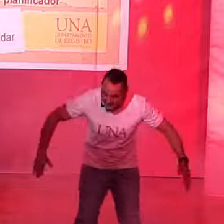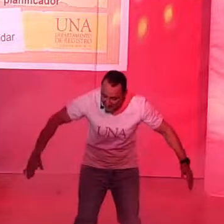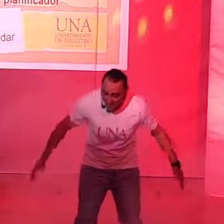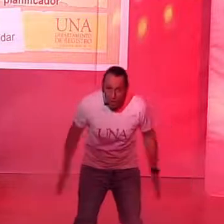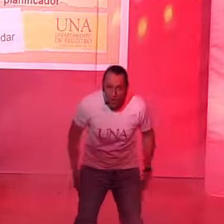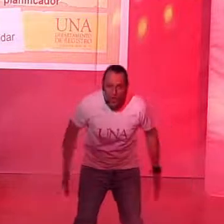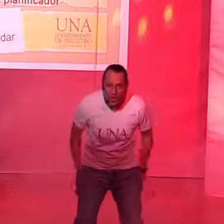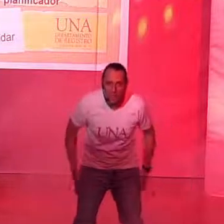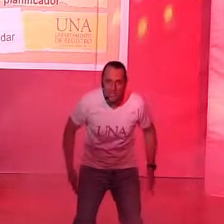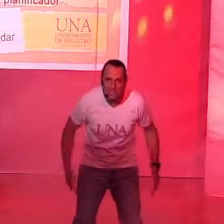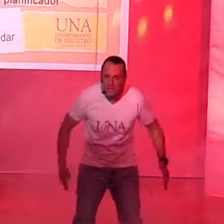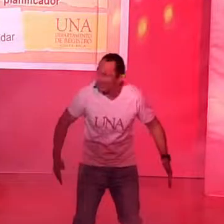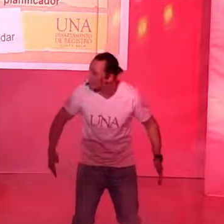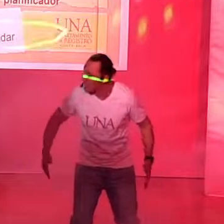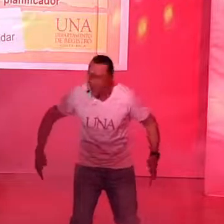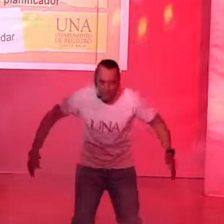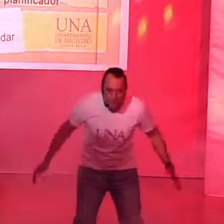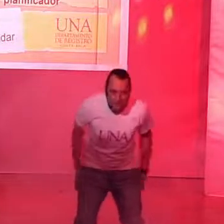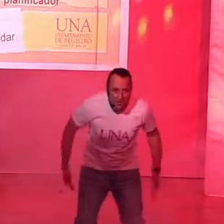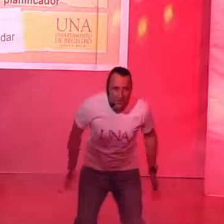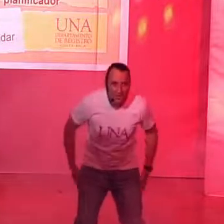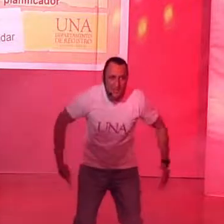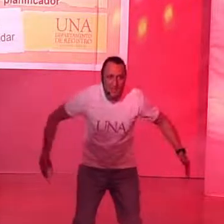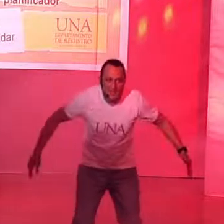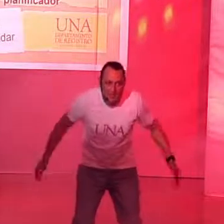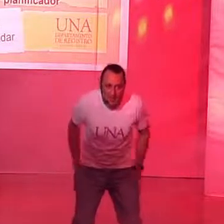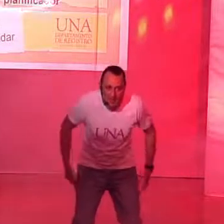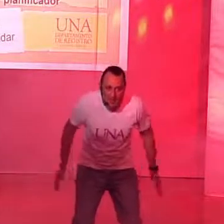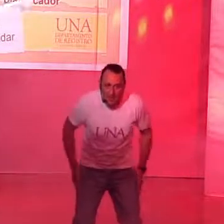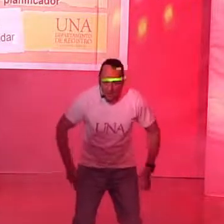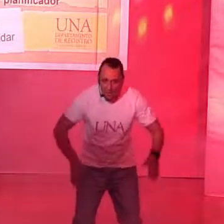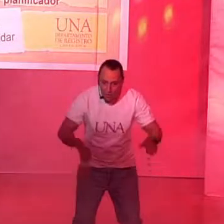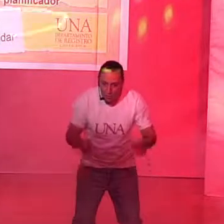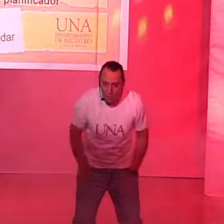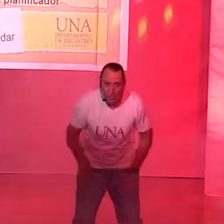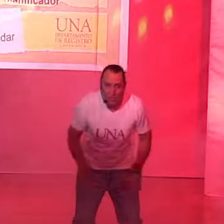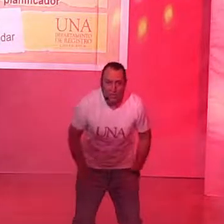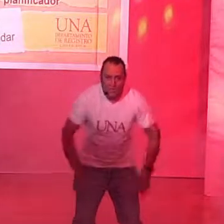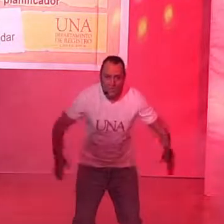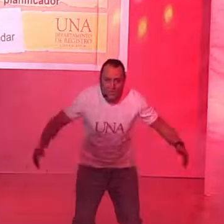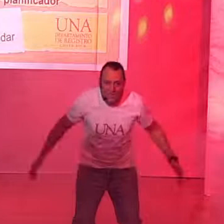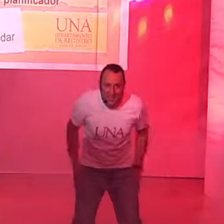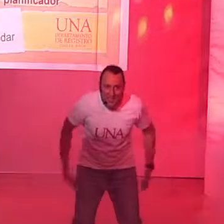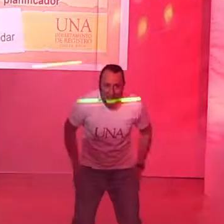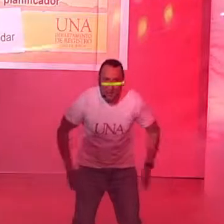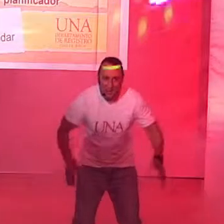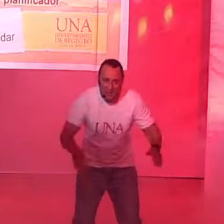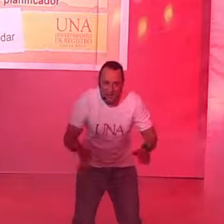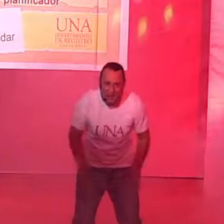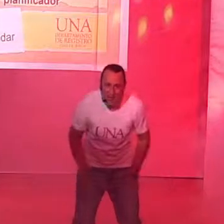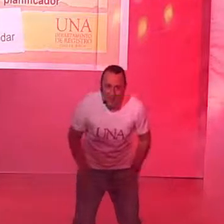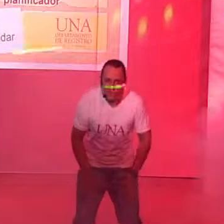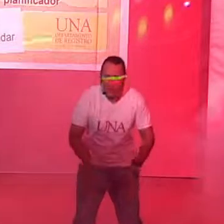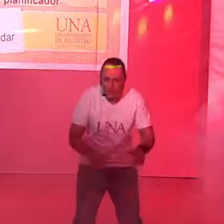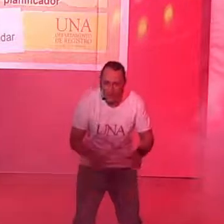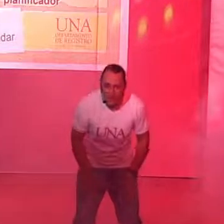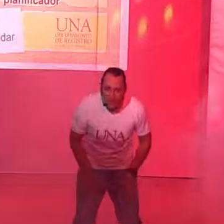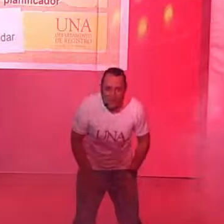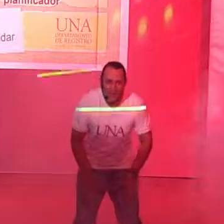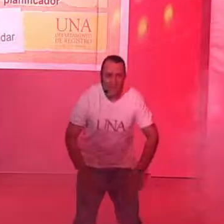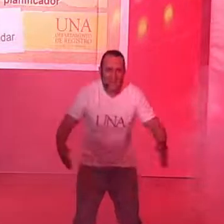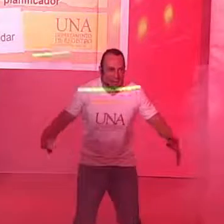dar dos veces, pero a los lados de las piernas. Tren, tren, carro, tren, carro,